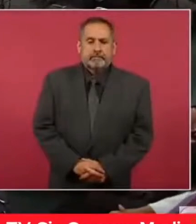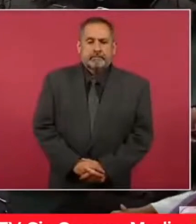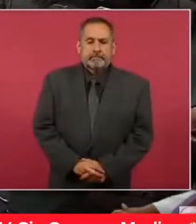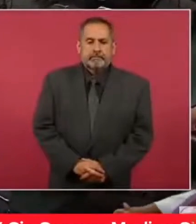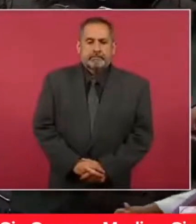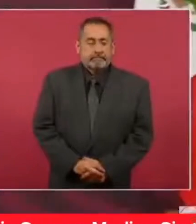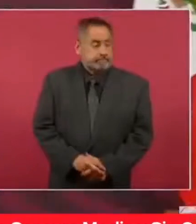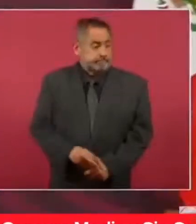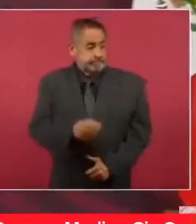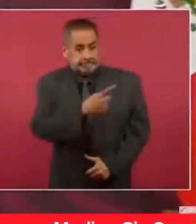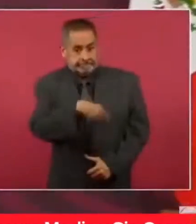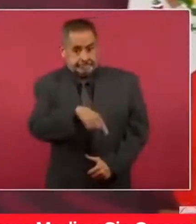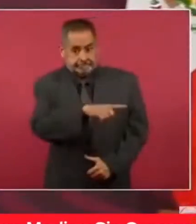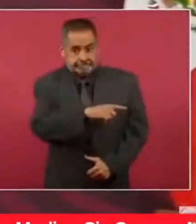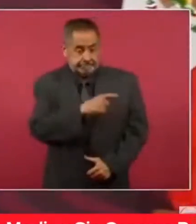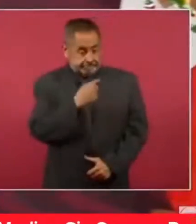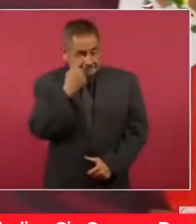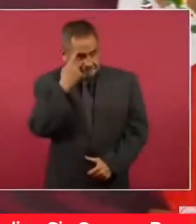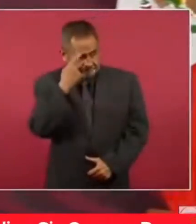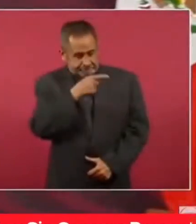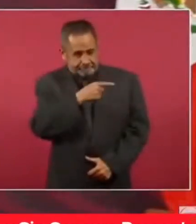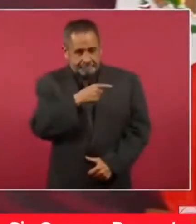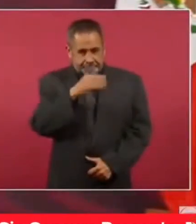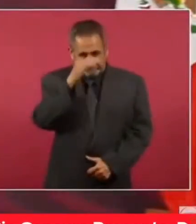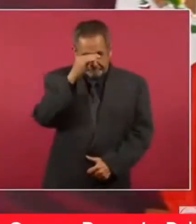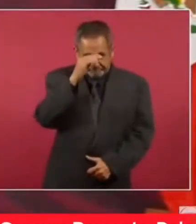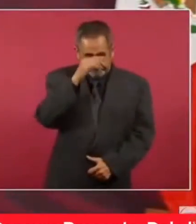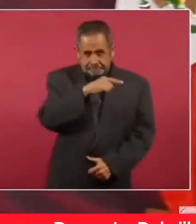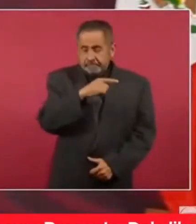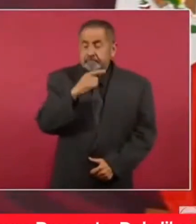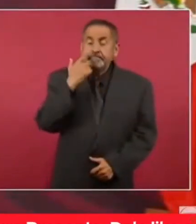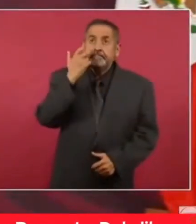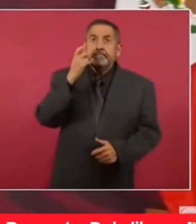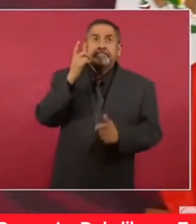albergan la ilusión